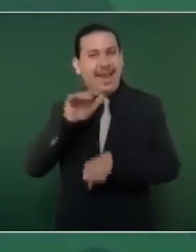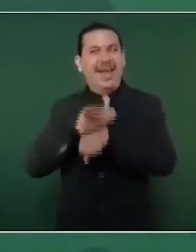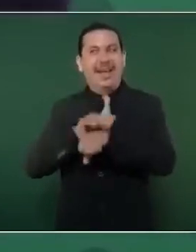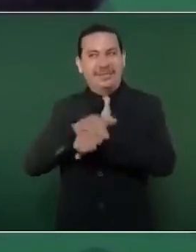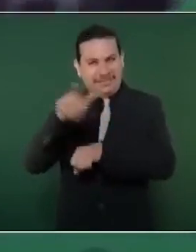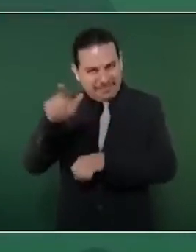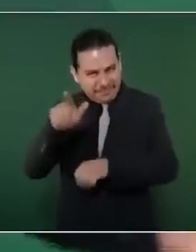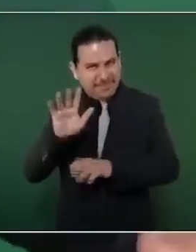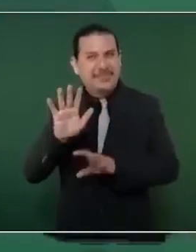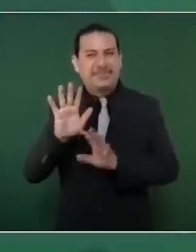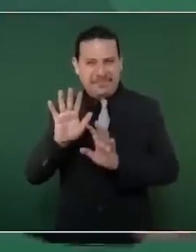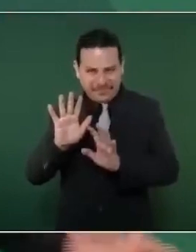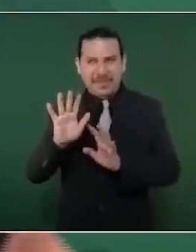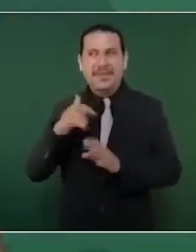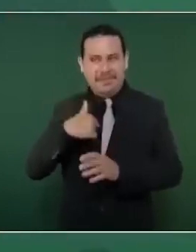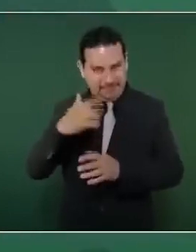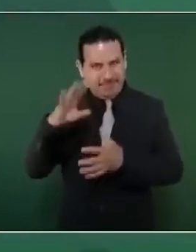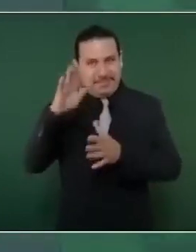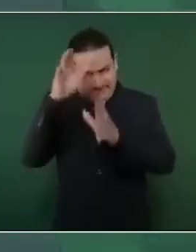nada más para ver si